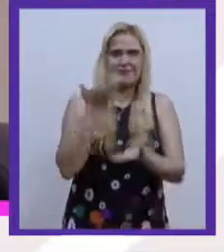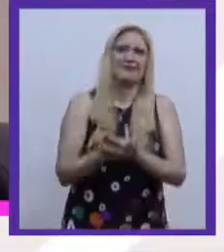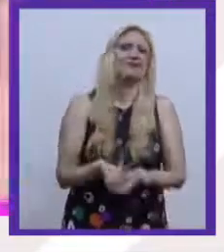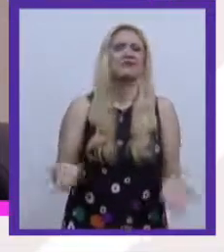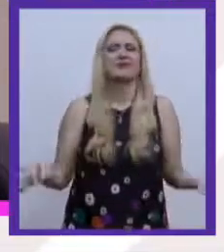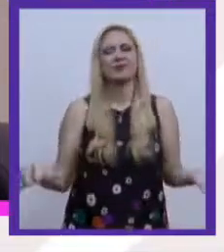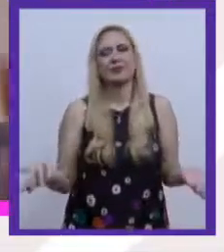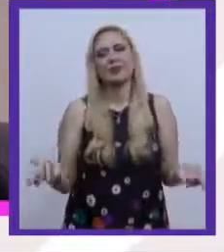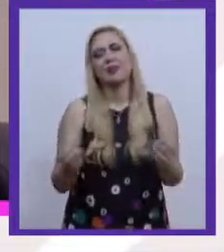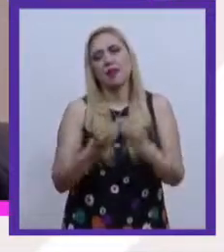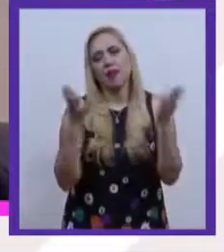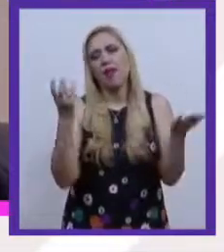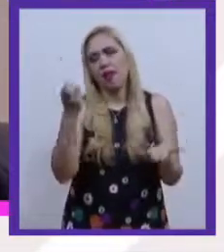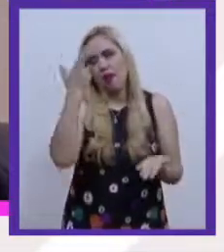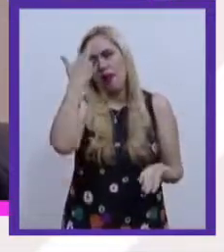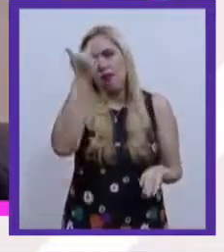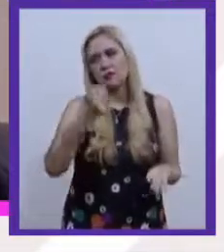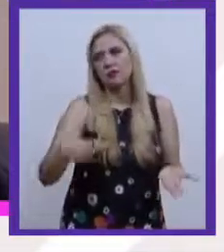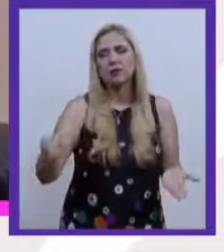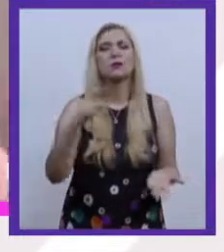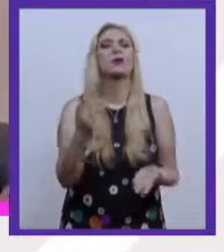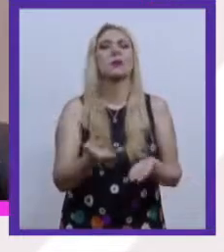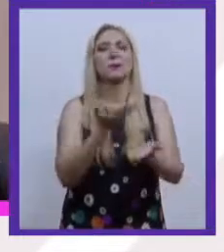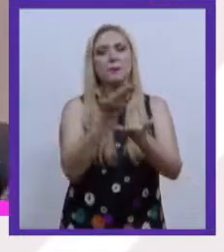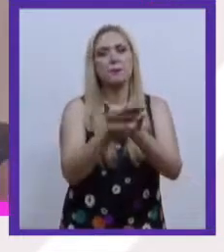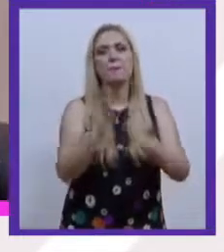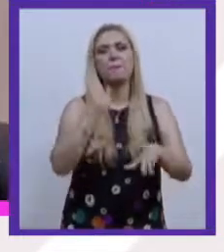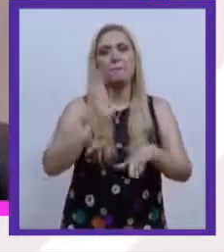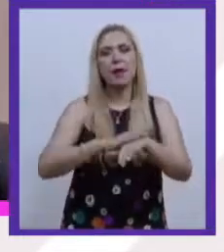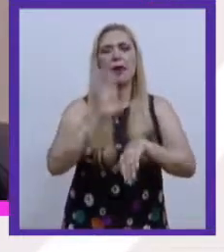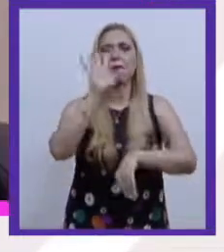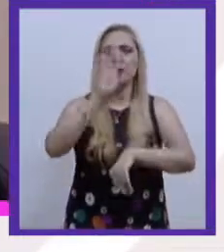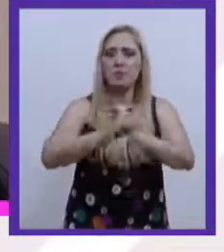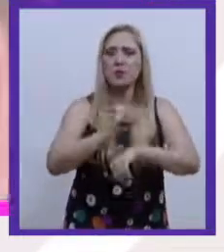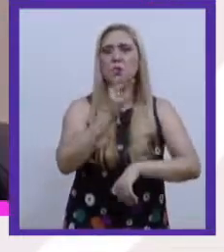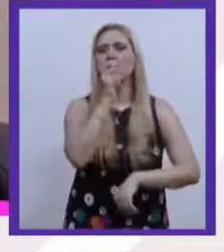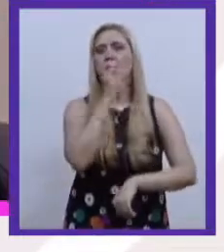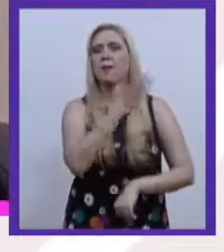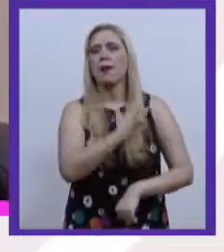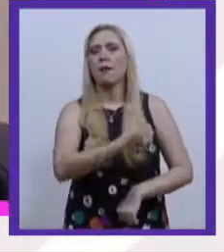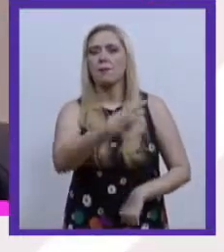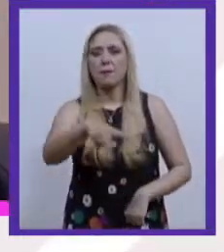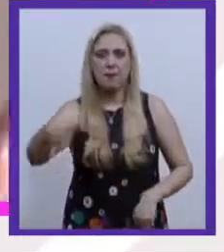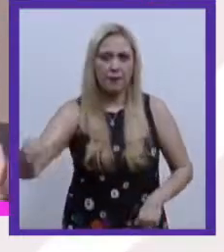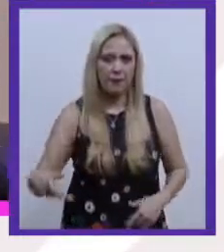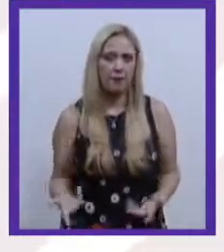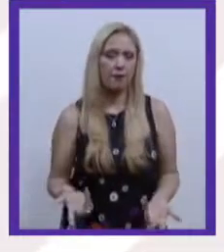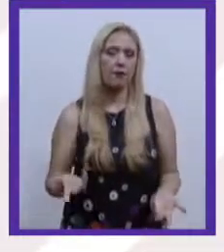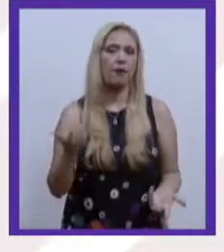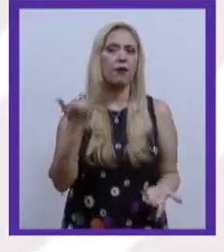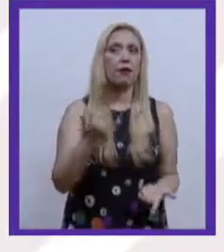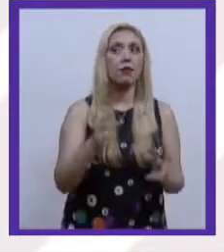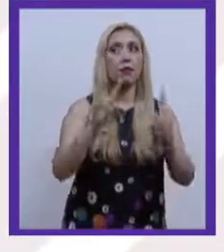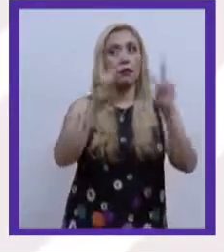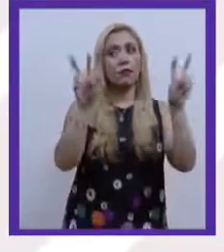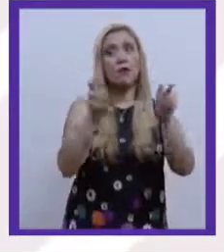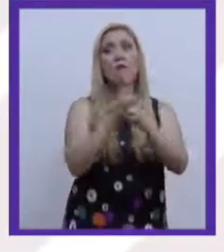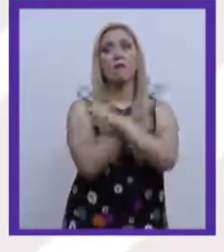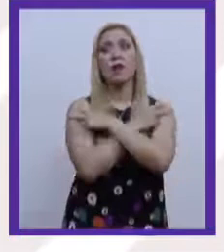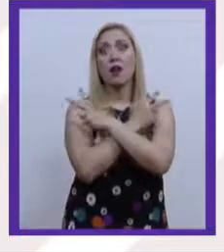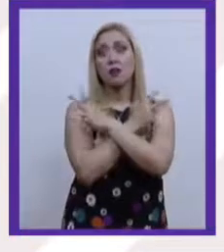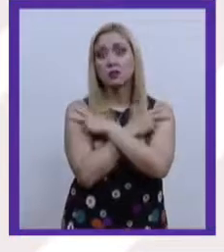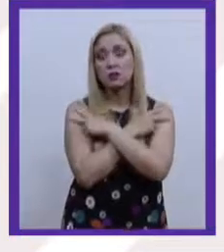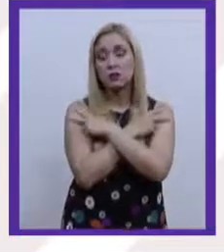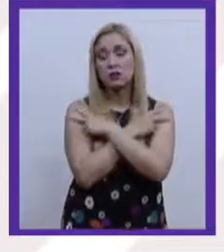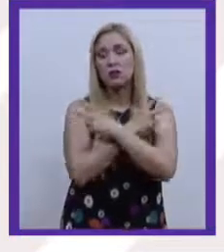viene de ahí la demanda de mayores, de la ampliación de una licencia de paternidad, y también viene de ahí el tema de las vacaciones, que tiene que